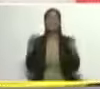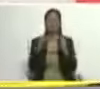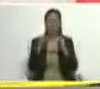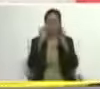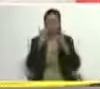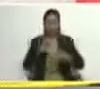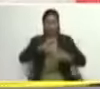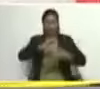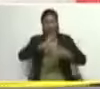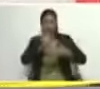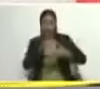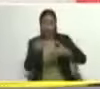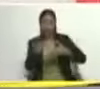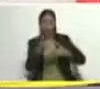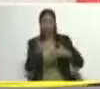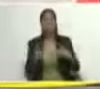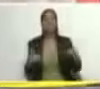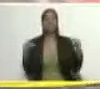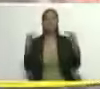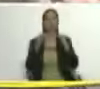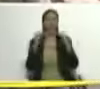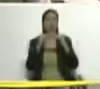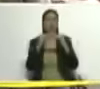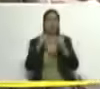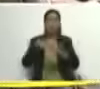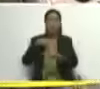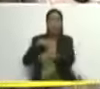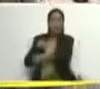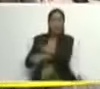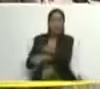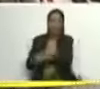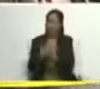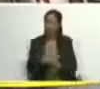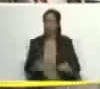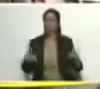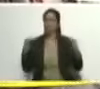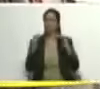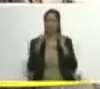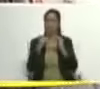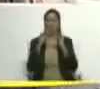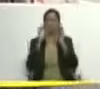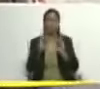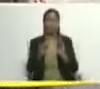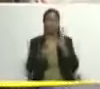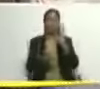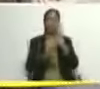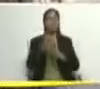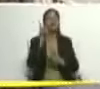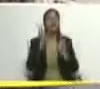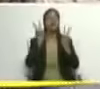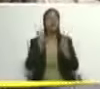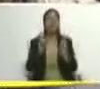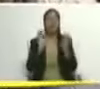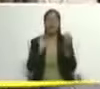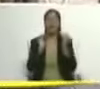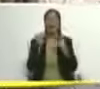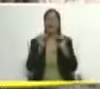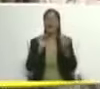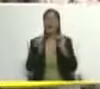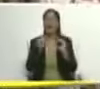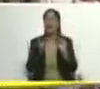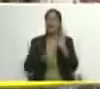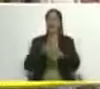somos hermanos, iguales. Y en ese sentido podemos desarrollar una nueva ética para el desarrollo del comercio,